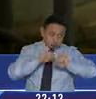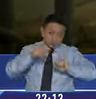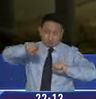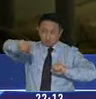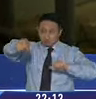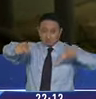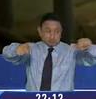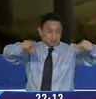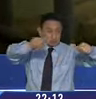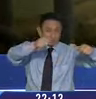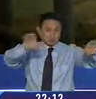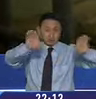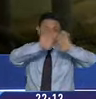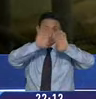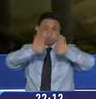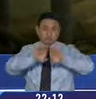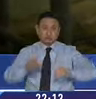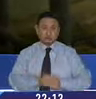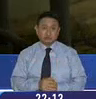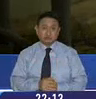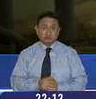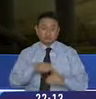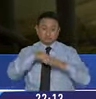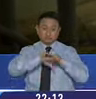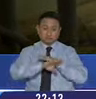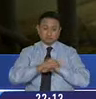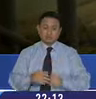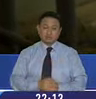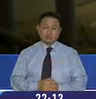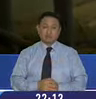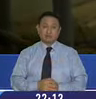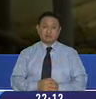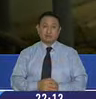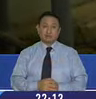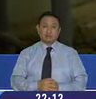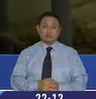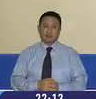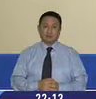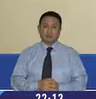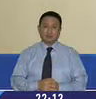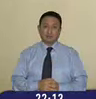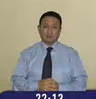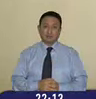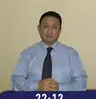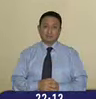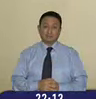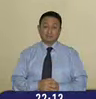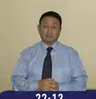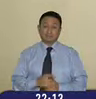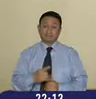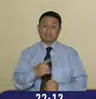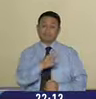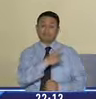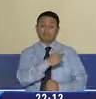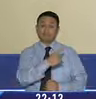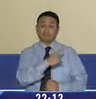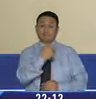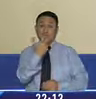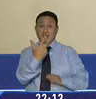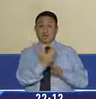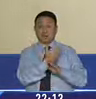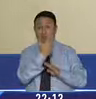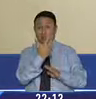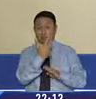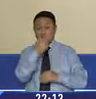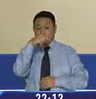las puertas con todo atravesado para evitar que rompieran y pudieran entrar y agredirnos. Sería el tercer caso de irrupción armada a una casa